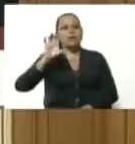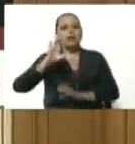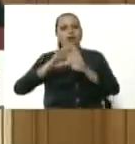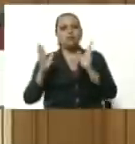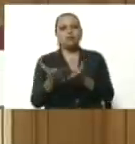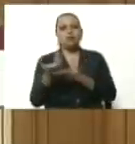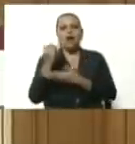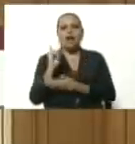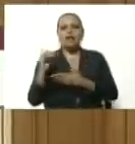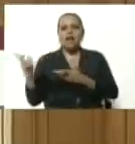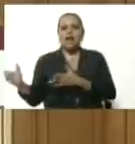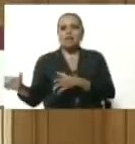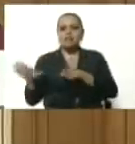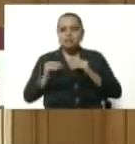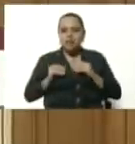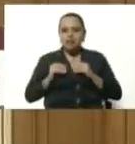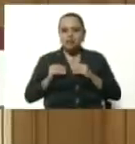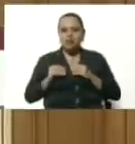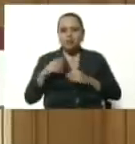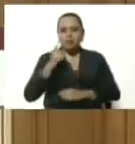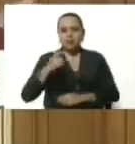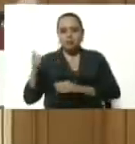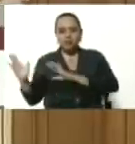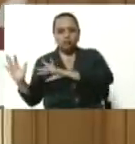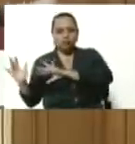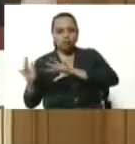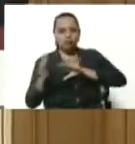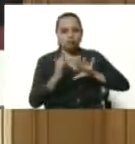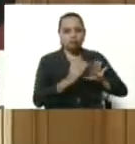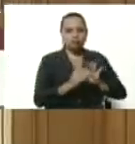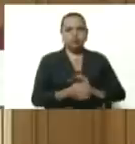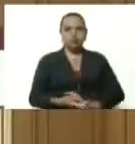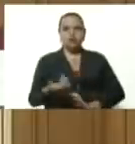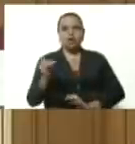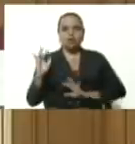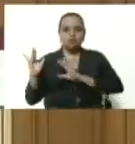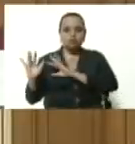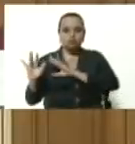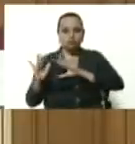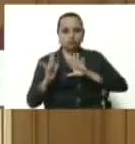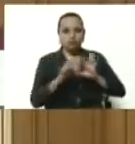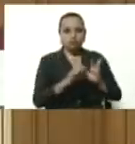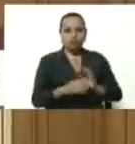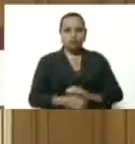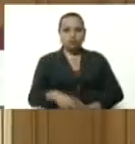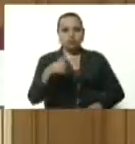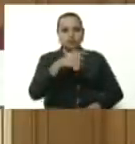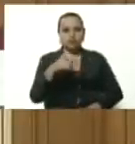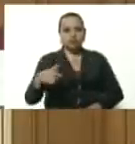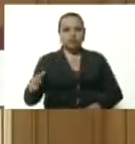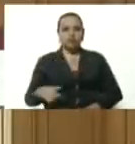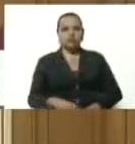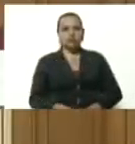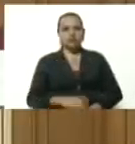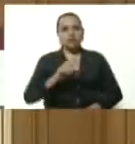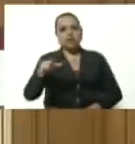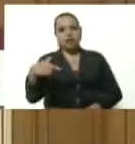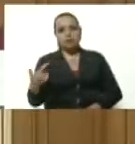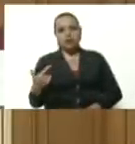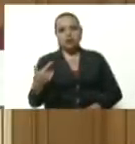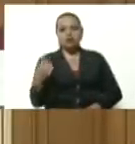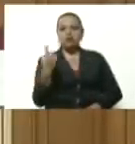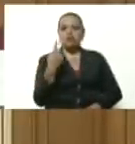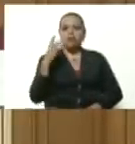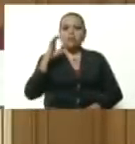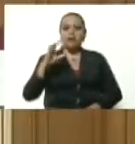está recibiendo una migración al revés, es decir, que está recibiendo una migración masiva de sus connacionales. Y después, el único que